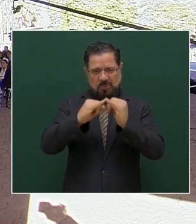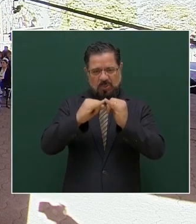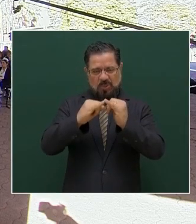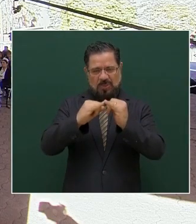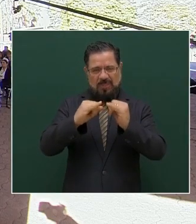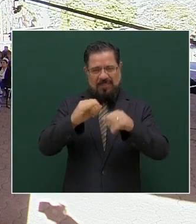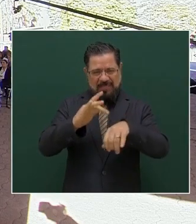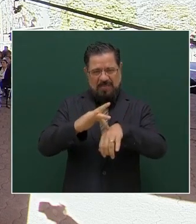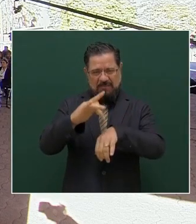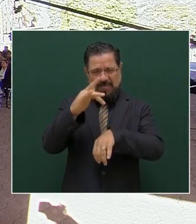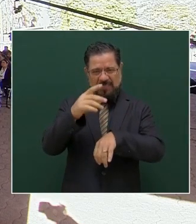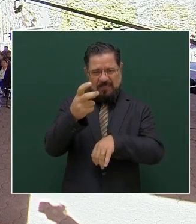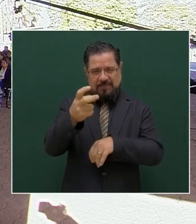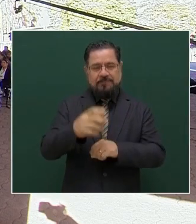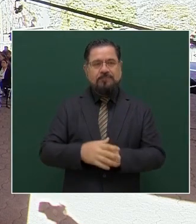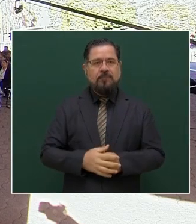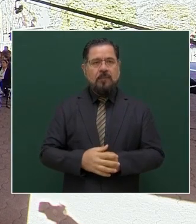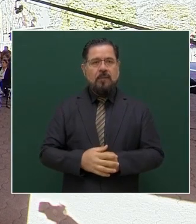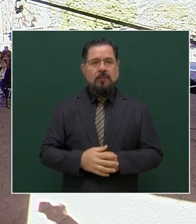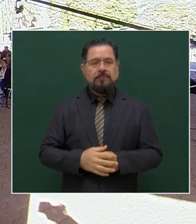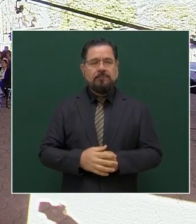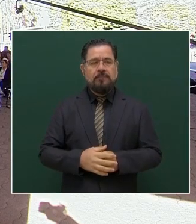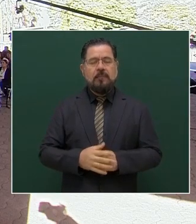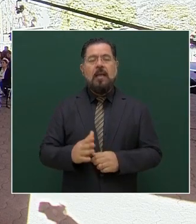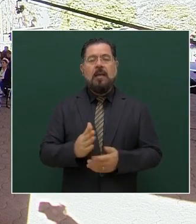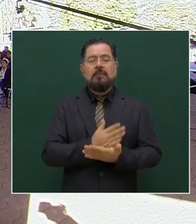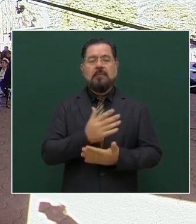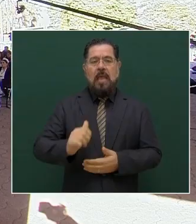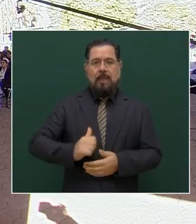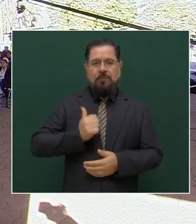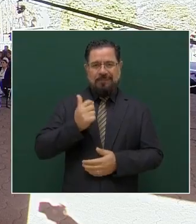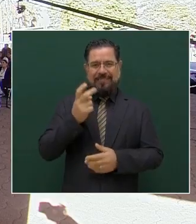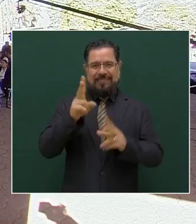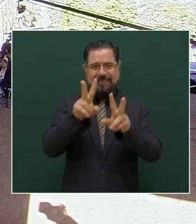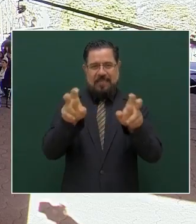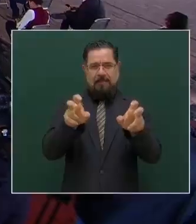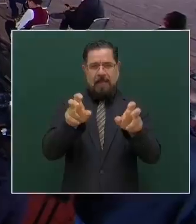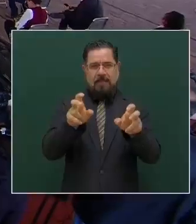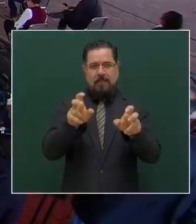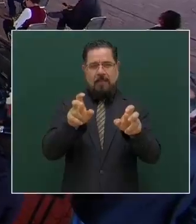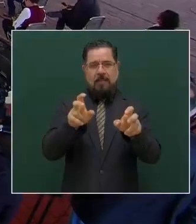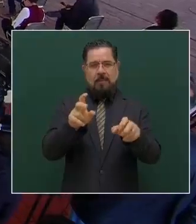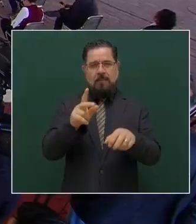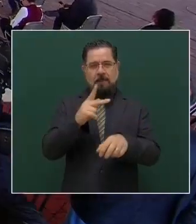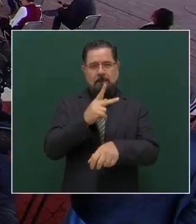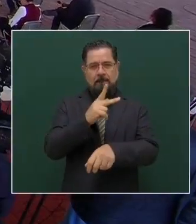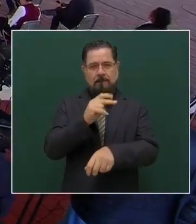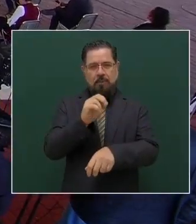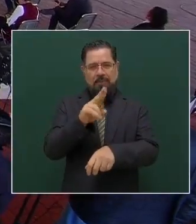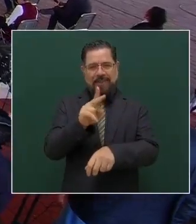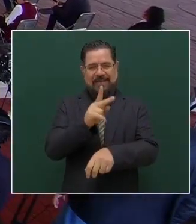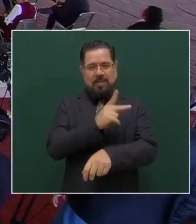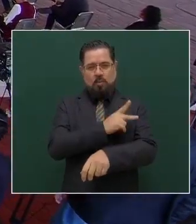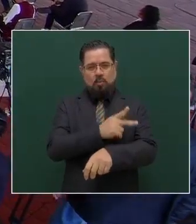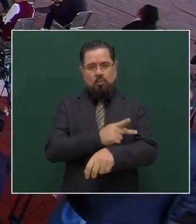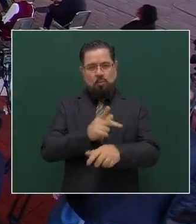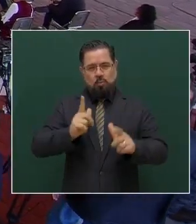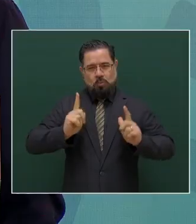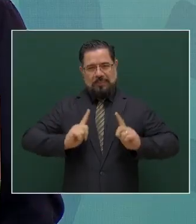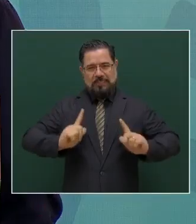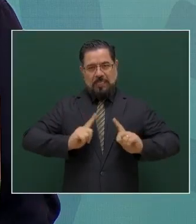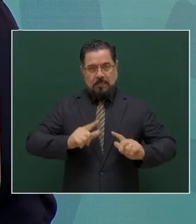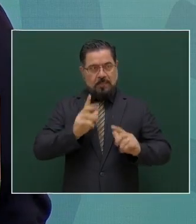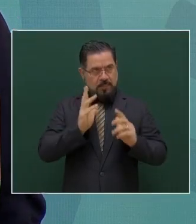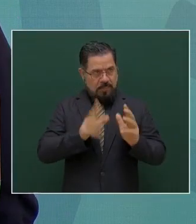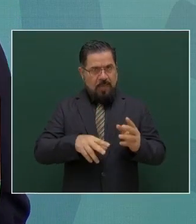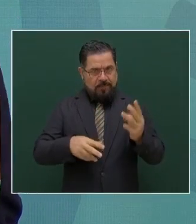sí. Y aprovechando que está en el Poder Judicial, ¿ya tiene la terna para sustituir al ministro Saldívar, presidente?